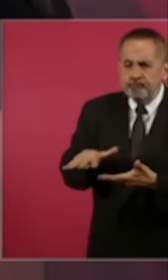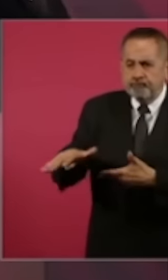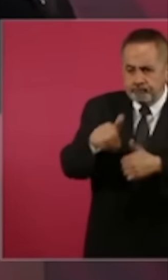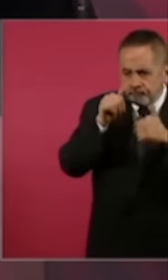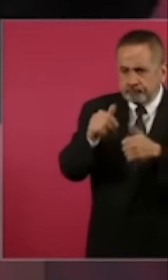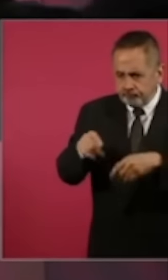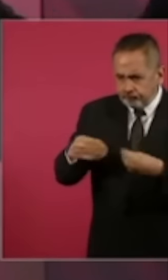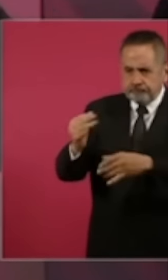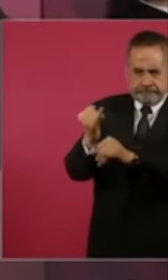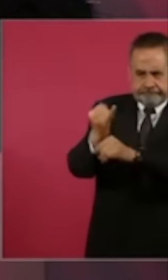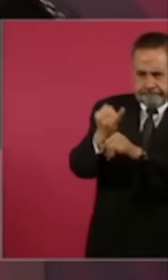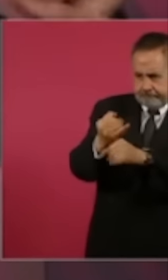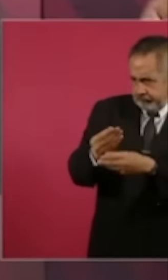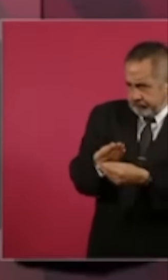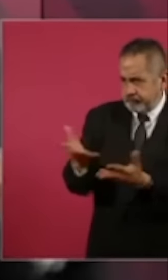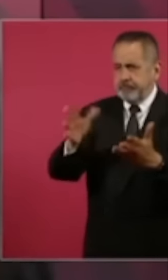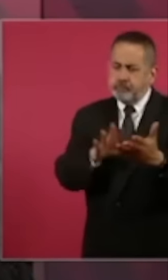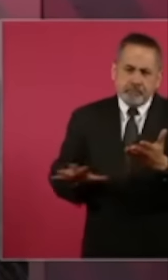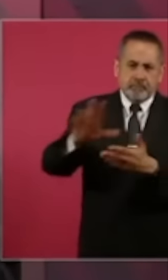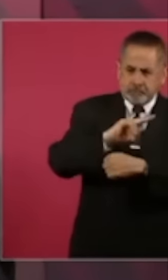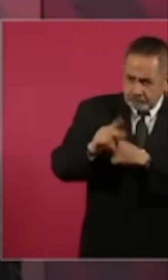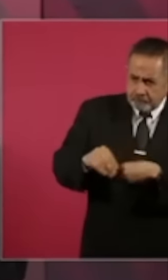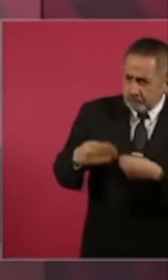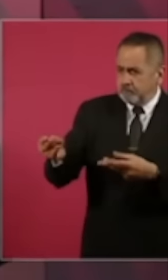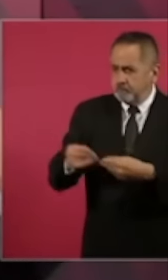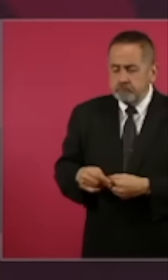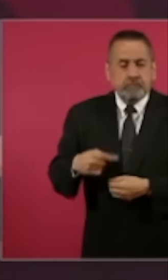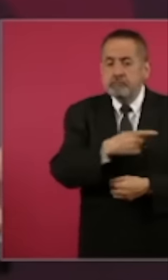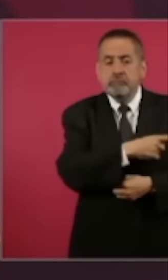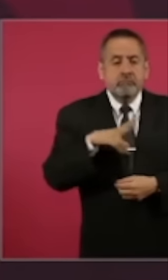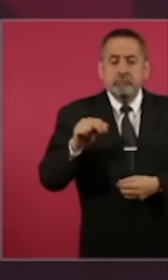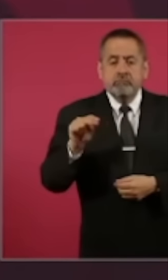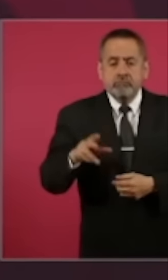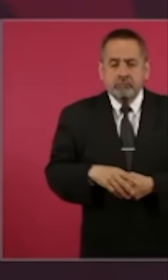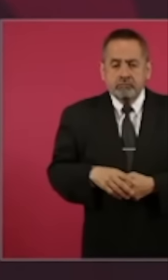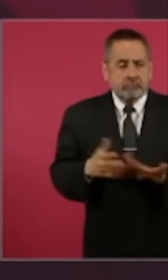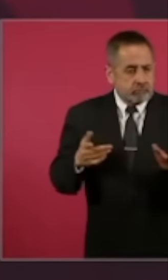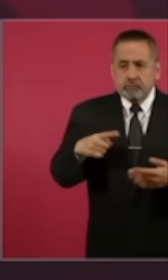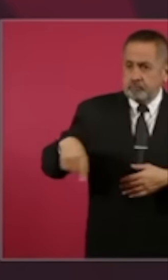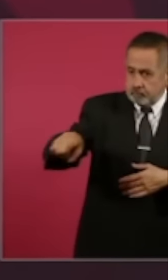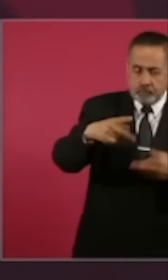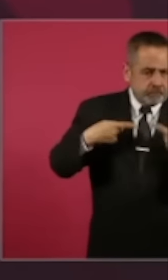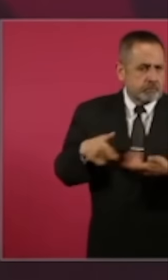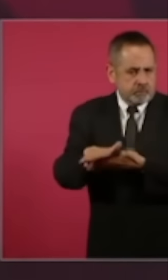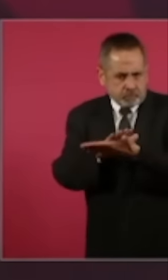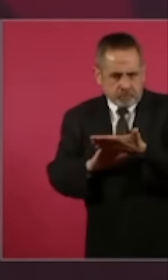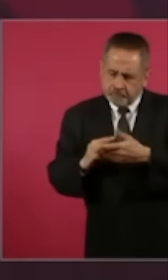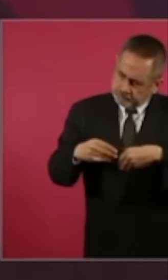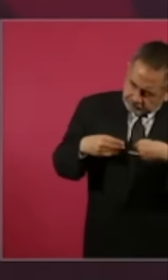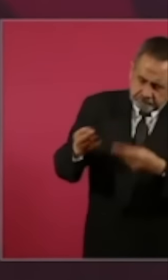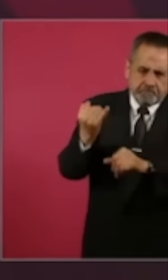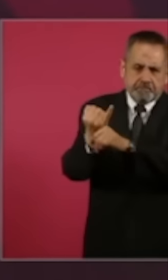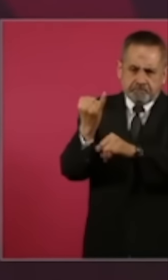pueda tener internet en todo el país, que la gente más humilde tenga internet,